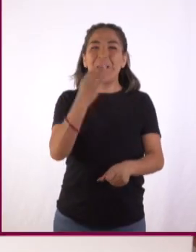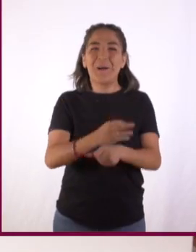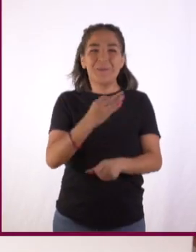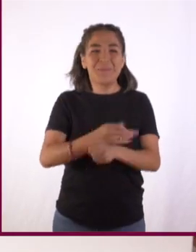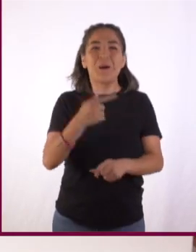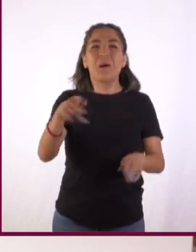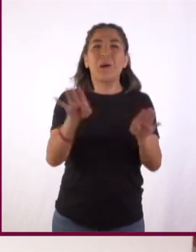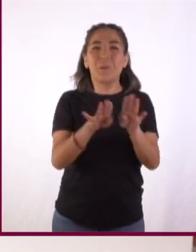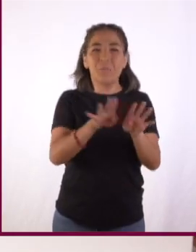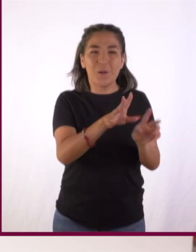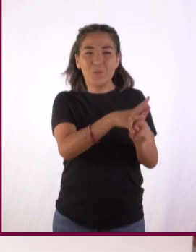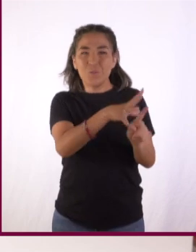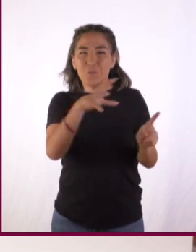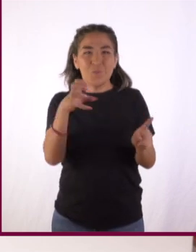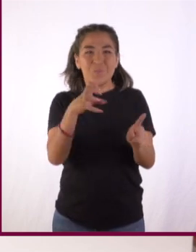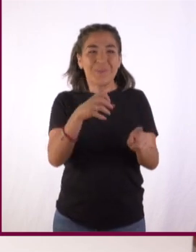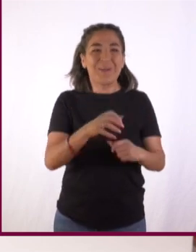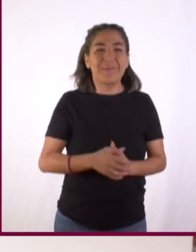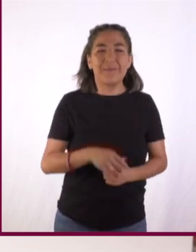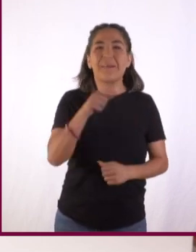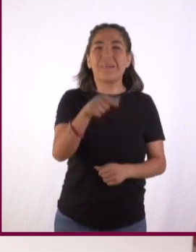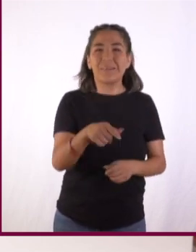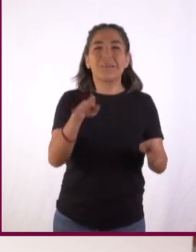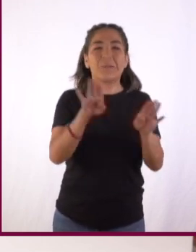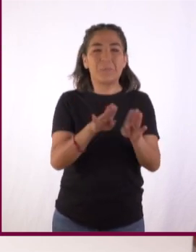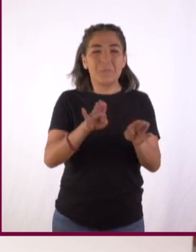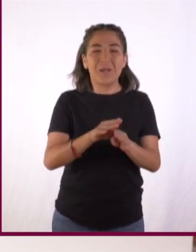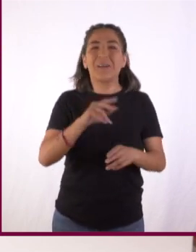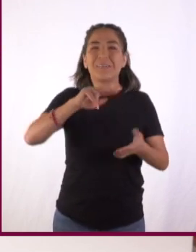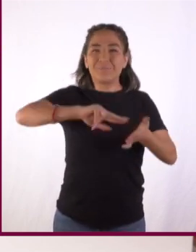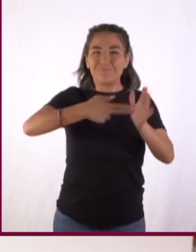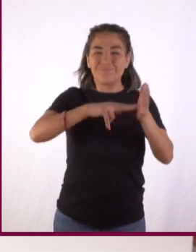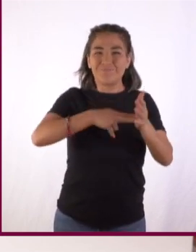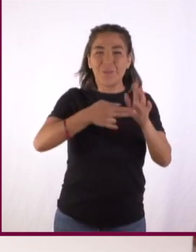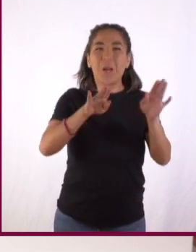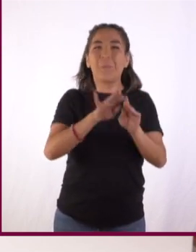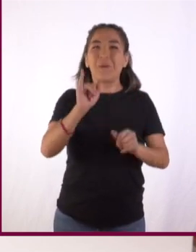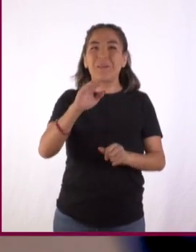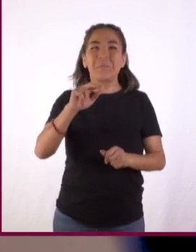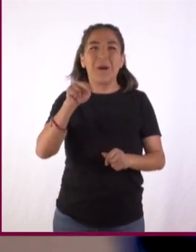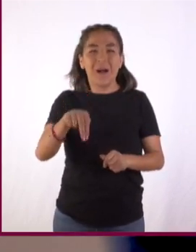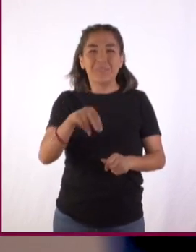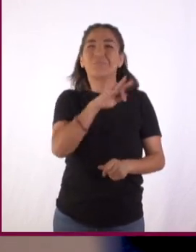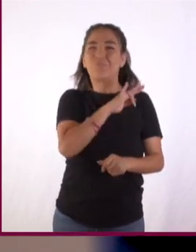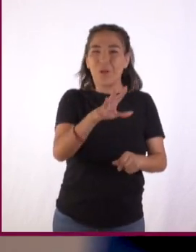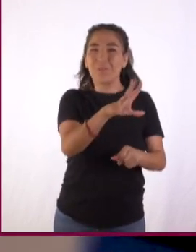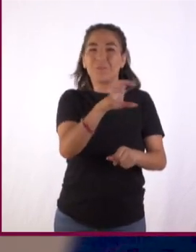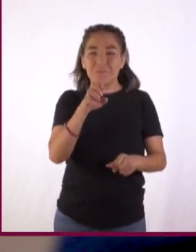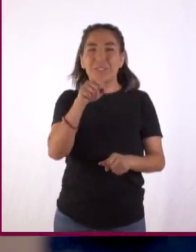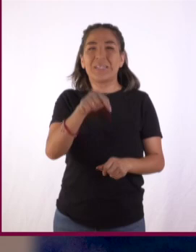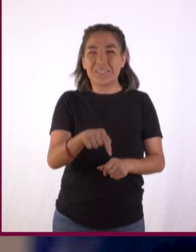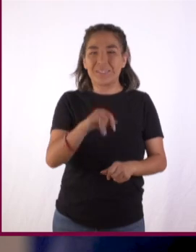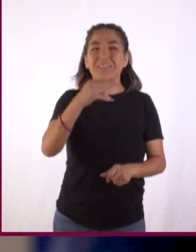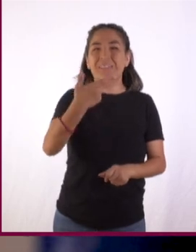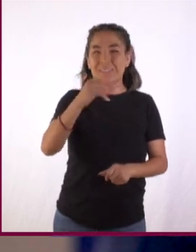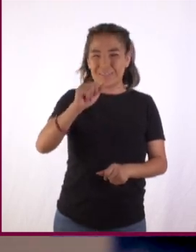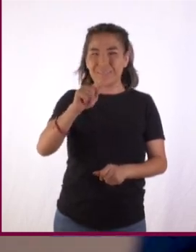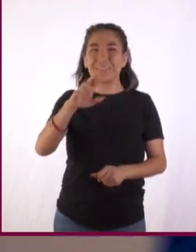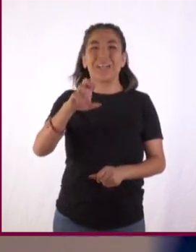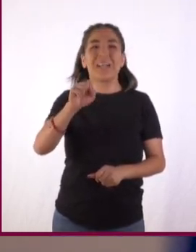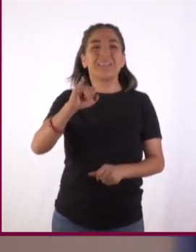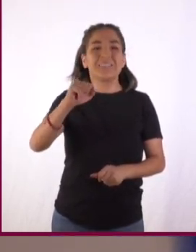Efectivamente, vemos ahora cómo las tachuelas se pegan, es decir, que son atraídos por el desarmador. Con esto acabamos de corroborar que